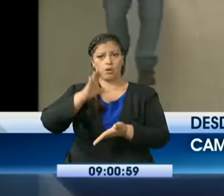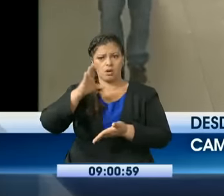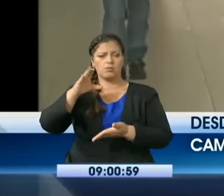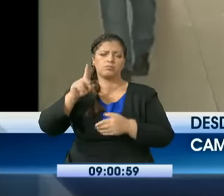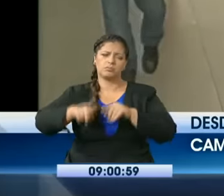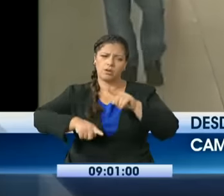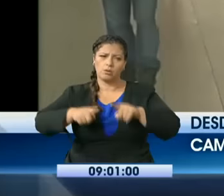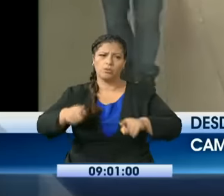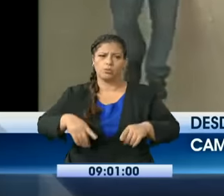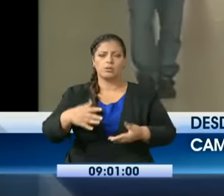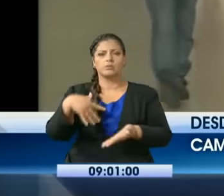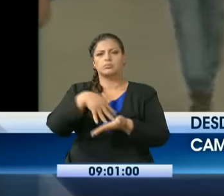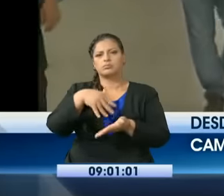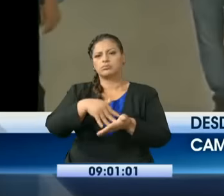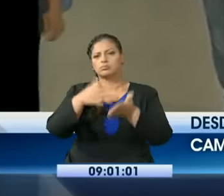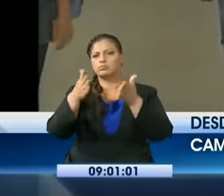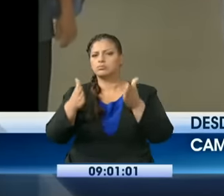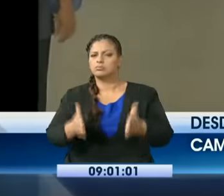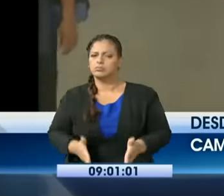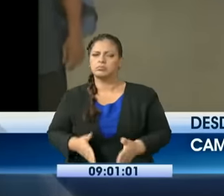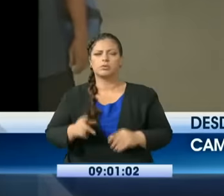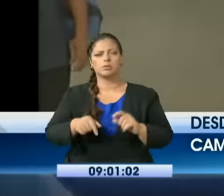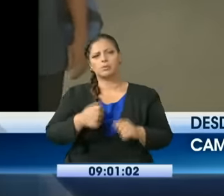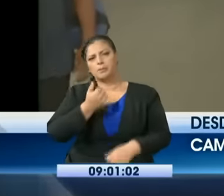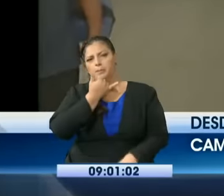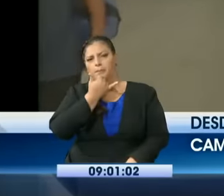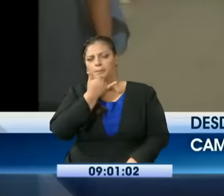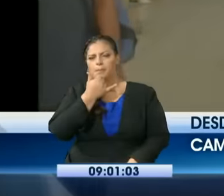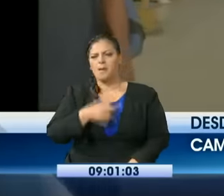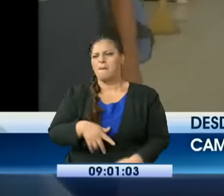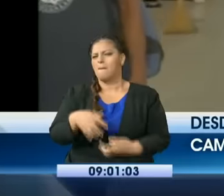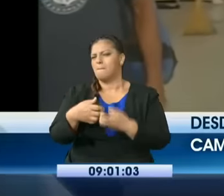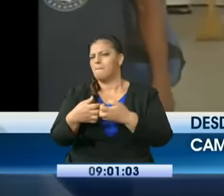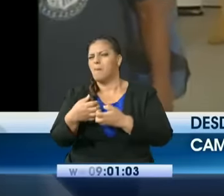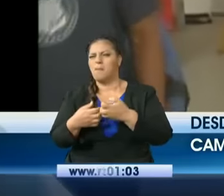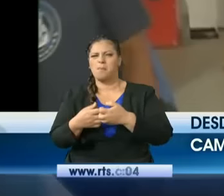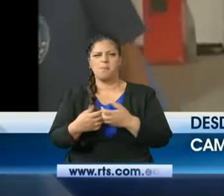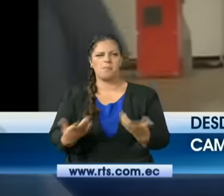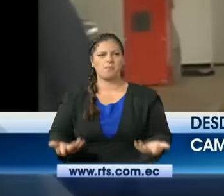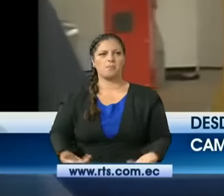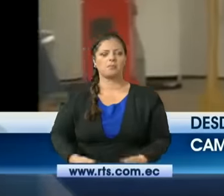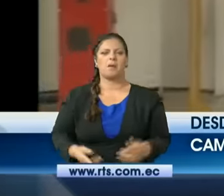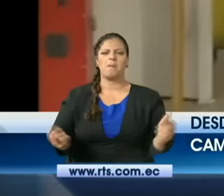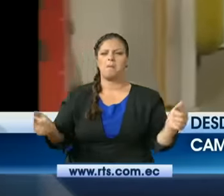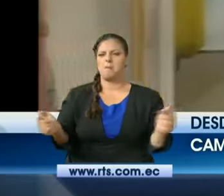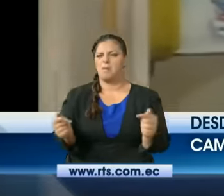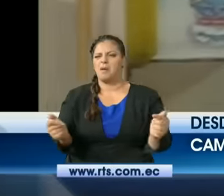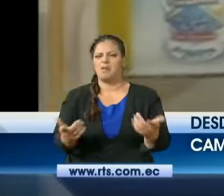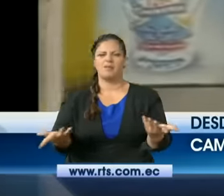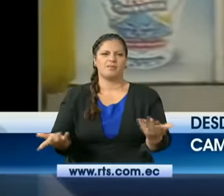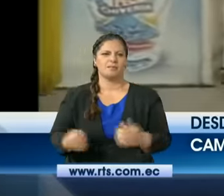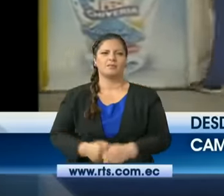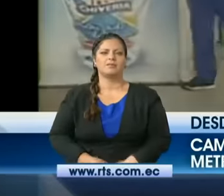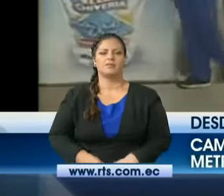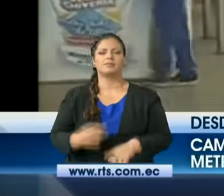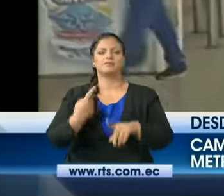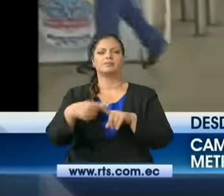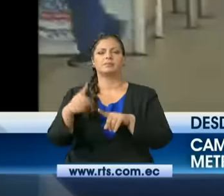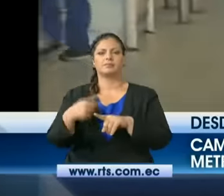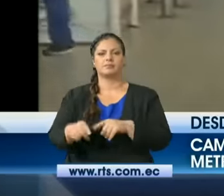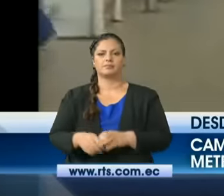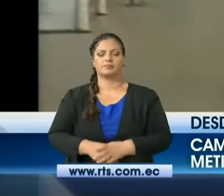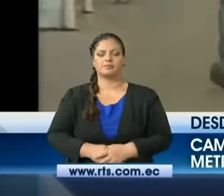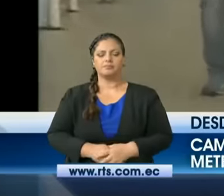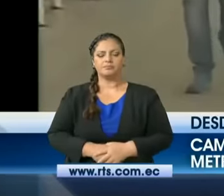los coordinadores de esos colegios entendería que van a participar como una medida preventiva en cuanto a la parte ya